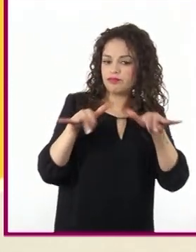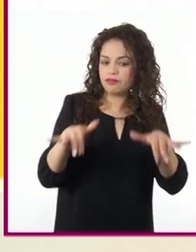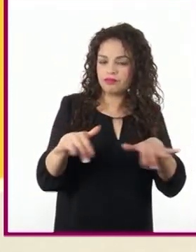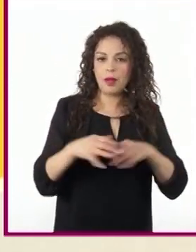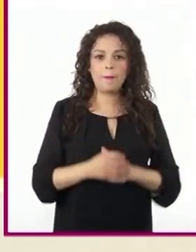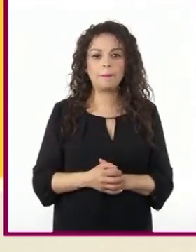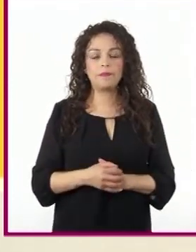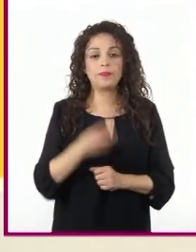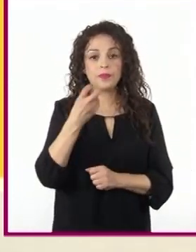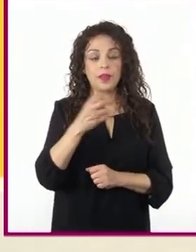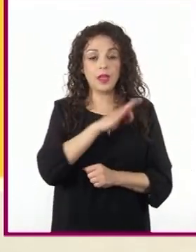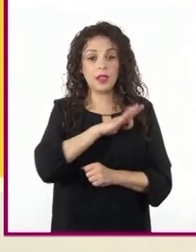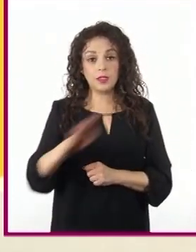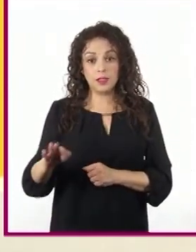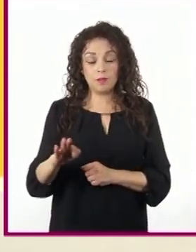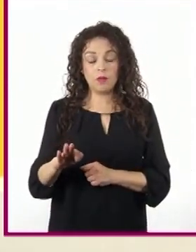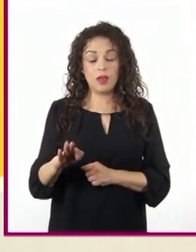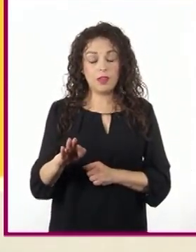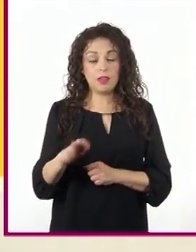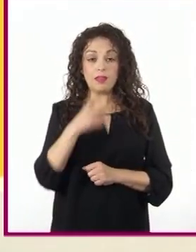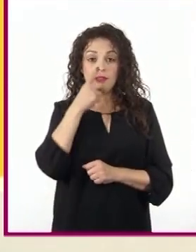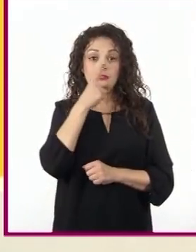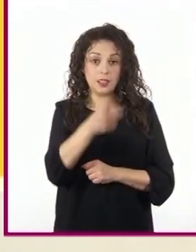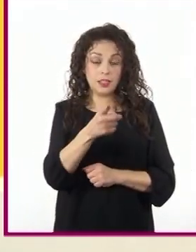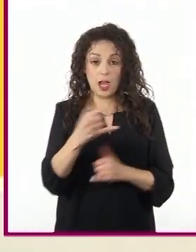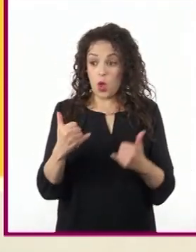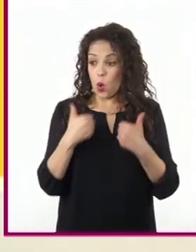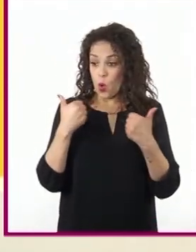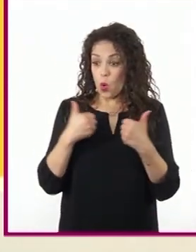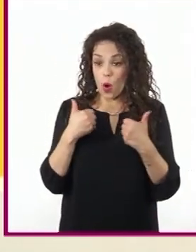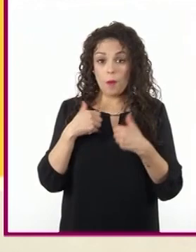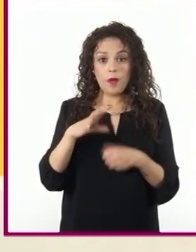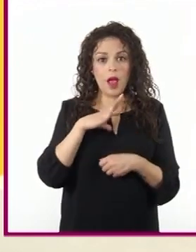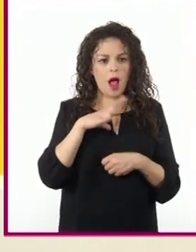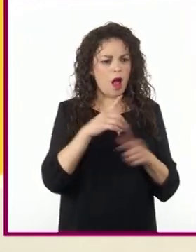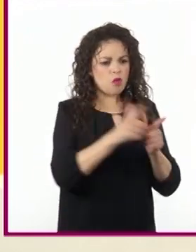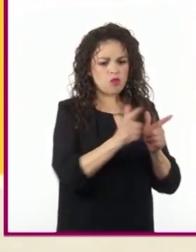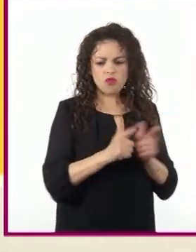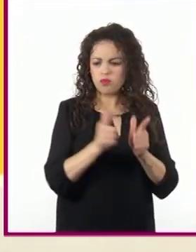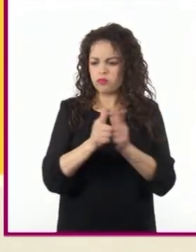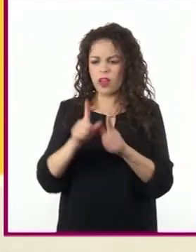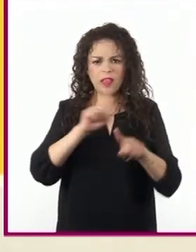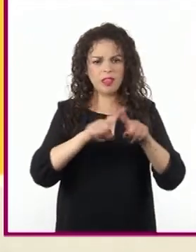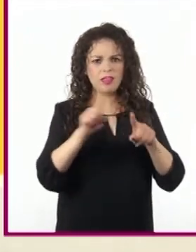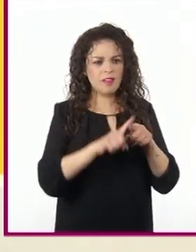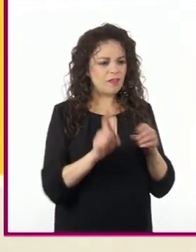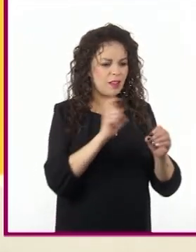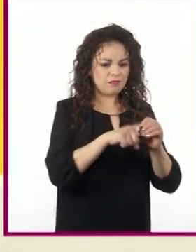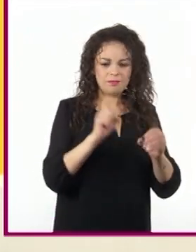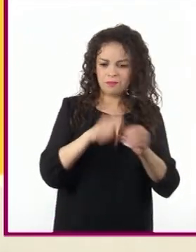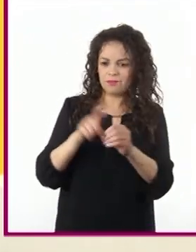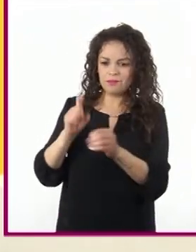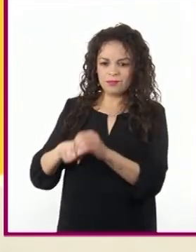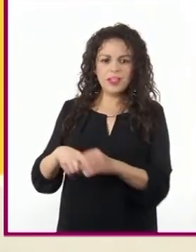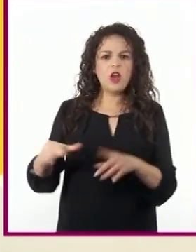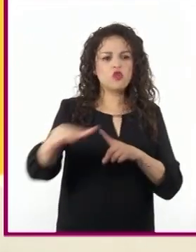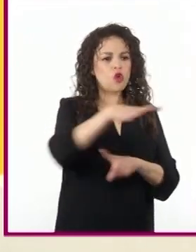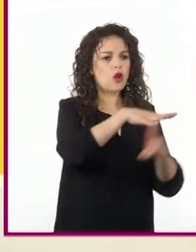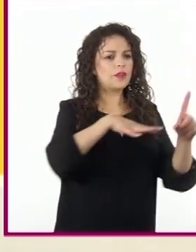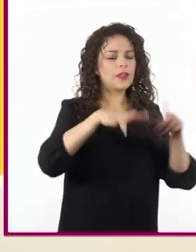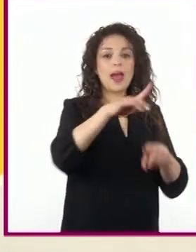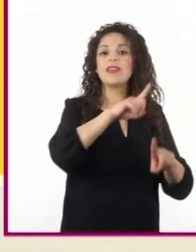afirmar que las y los jóvenes, al formar parte de diversos grupos y vivir en diferentes contextos,